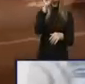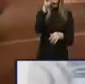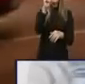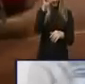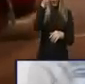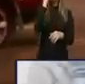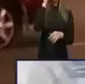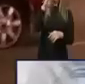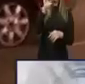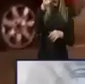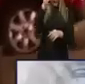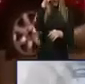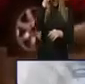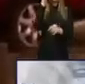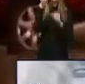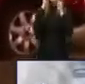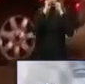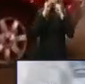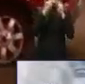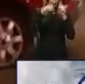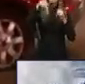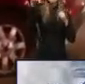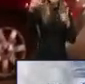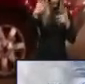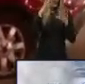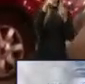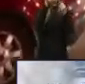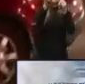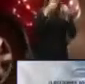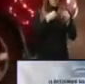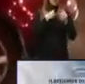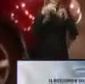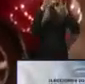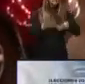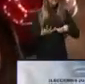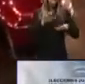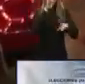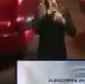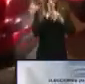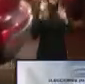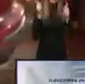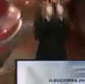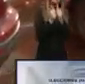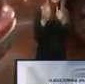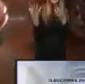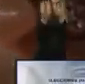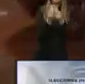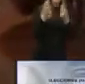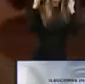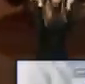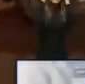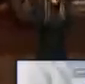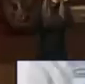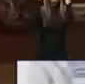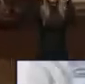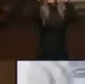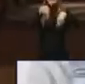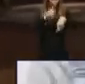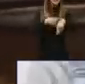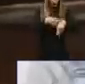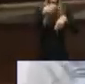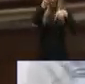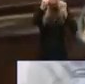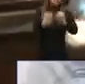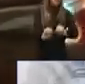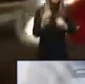lugar. Ahora, si se quiere quedar a festejarse, a festejar, pues en este momento acá, pues